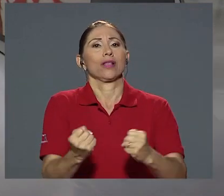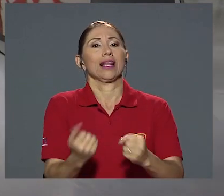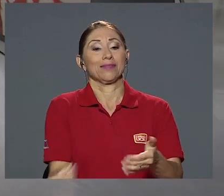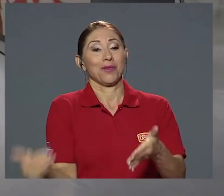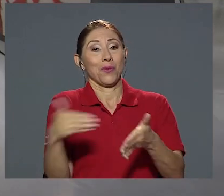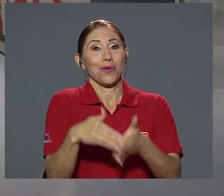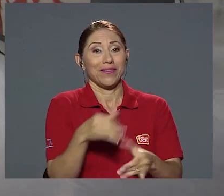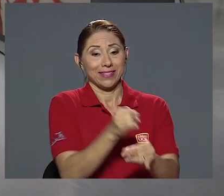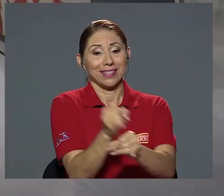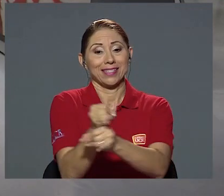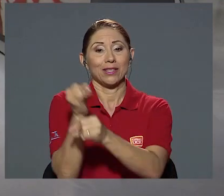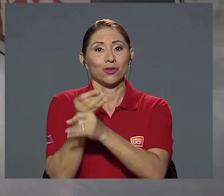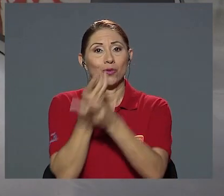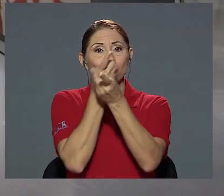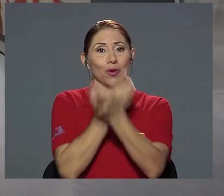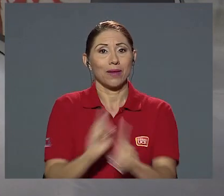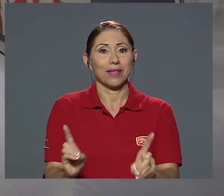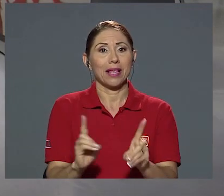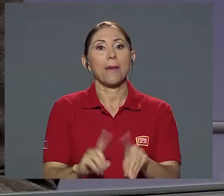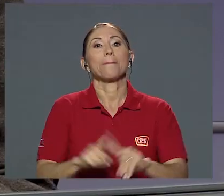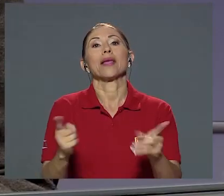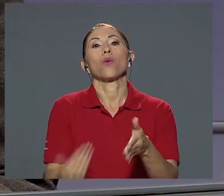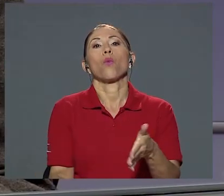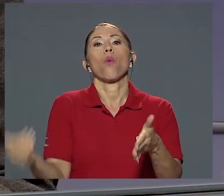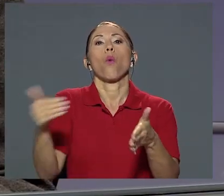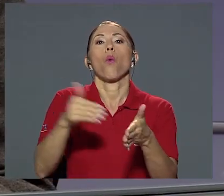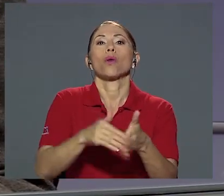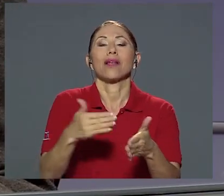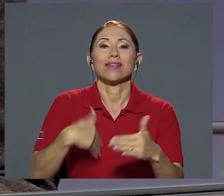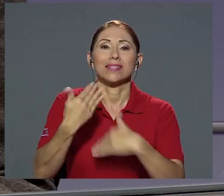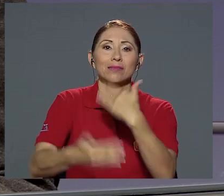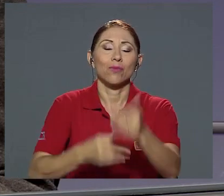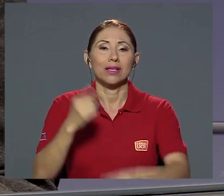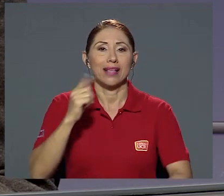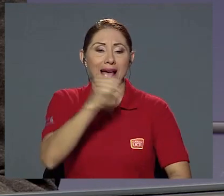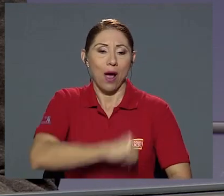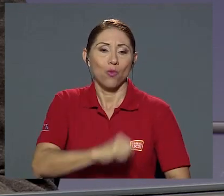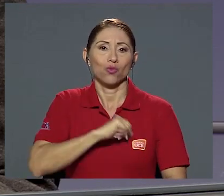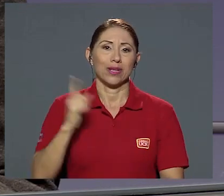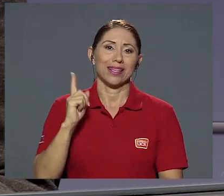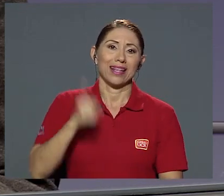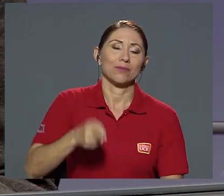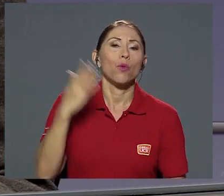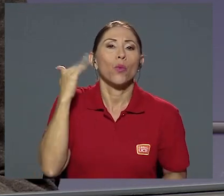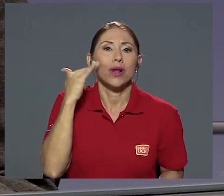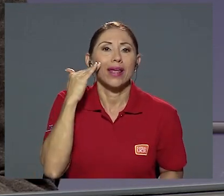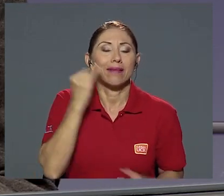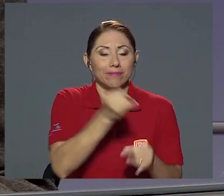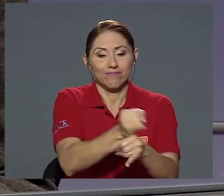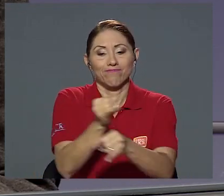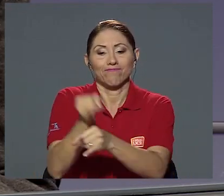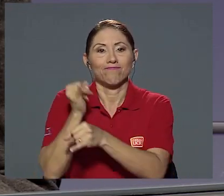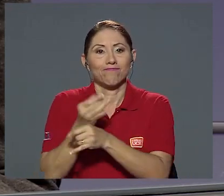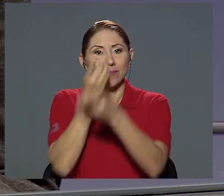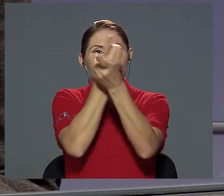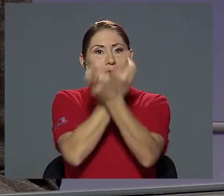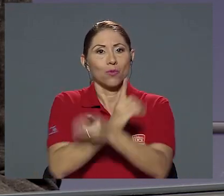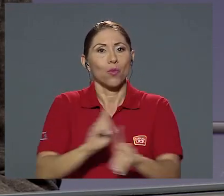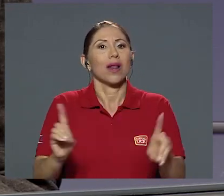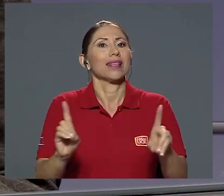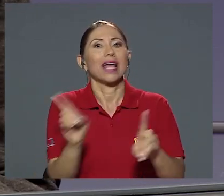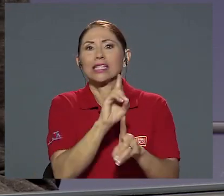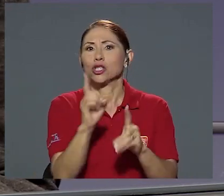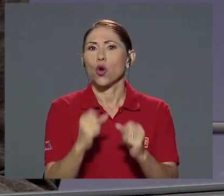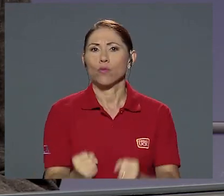fortalecimiento de esas instituciones democráticas, pero nuevamente se cae en el autoritarismo porque las instituciones democráticas no terminan de cuajarse y no